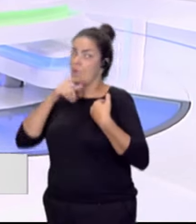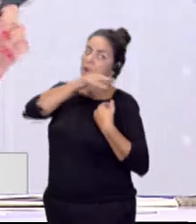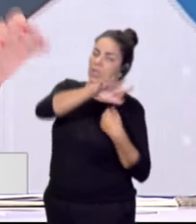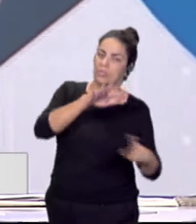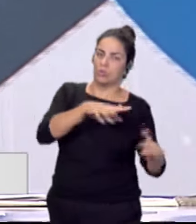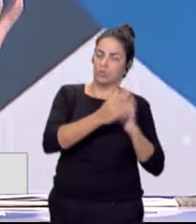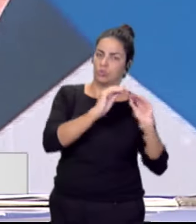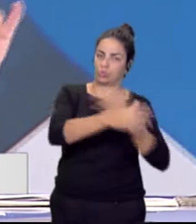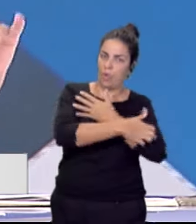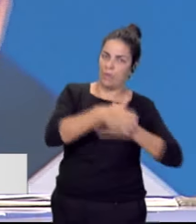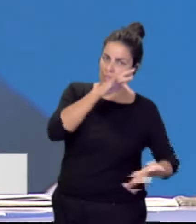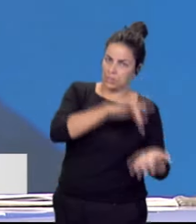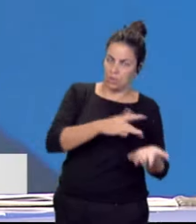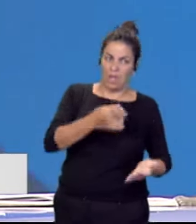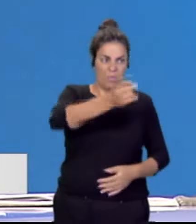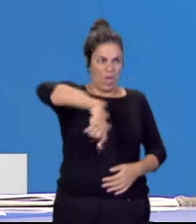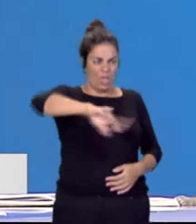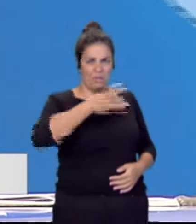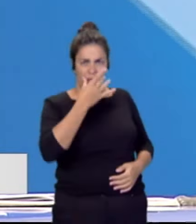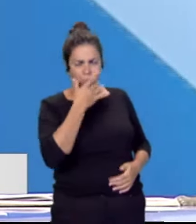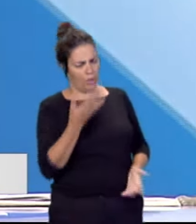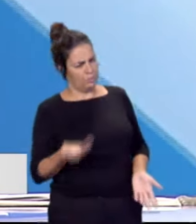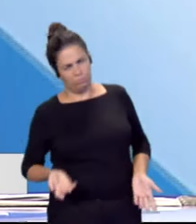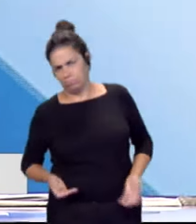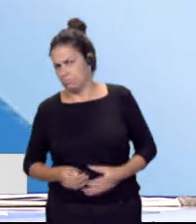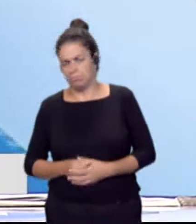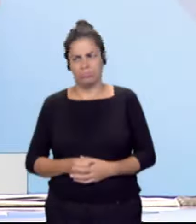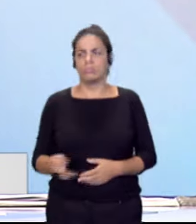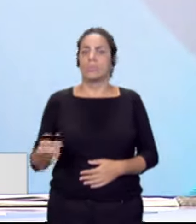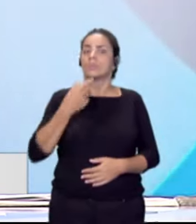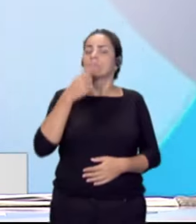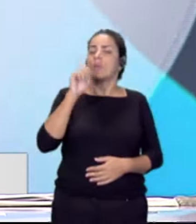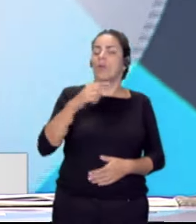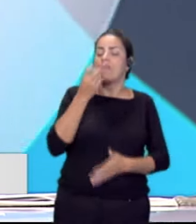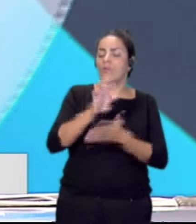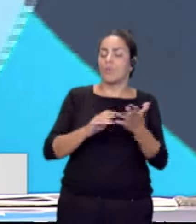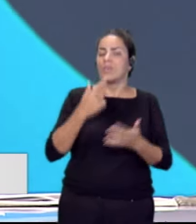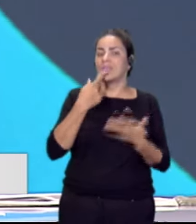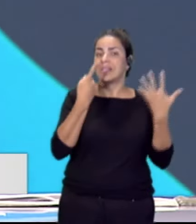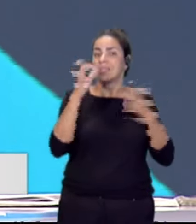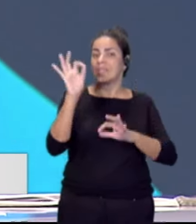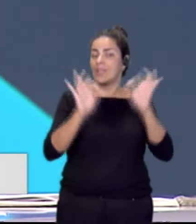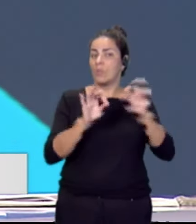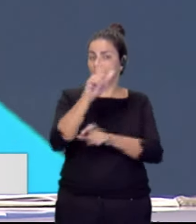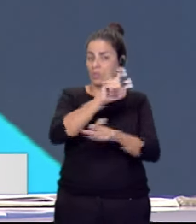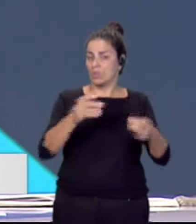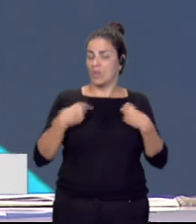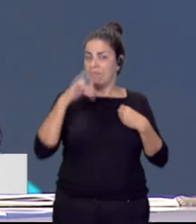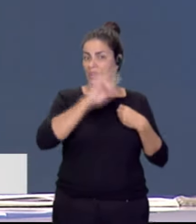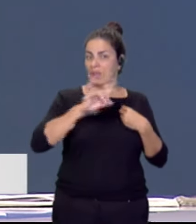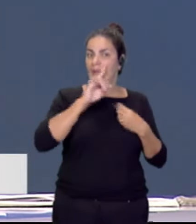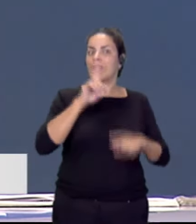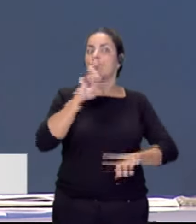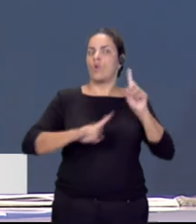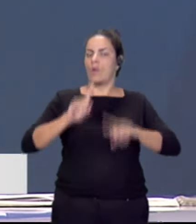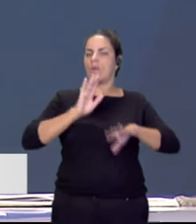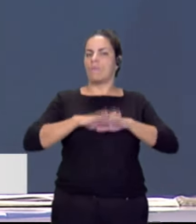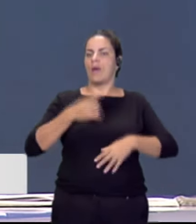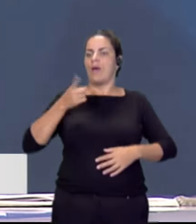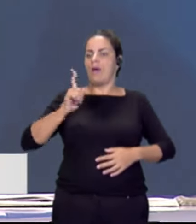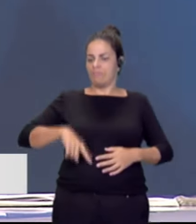también apunta que el 65% de la población aquí en Canarias, el 65% tiene dificultades para llegar a fin de mes. Con el vuelco que ha dado el coste